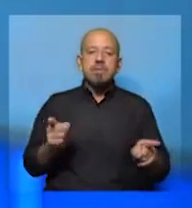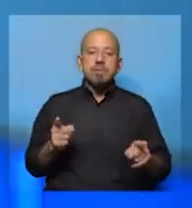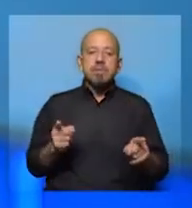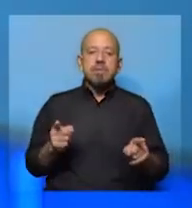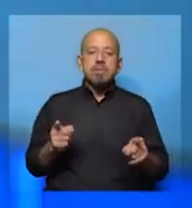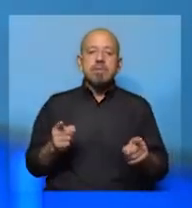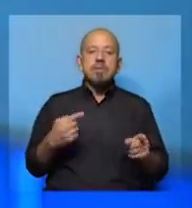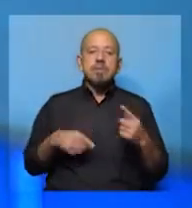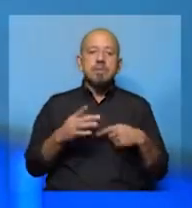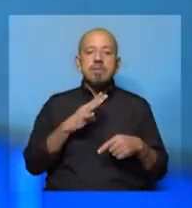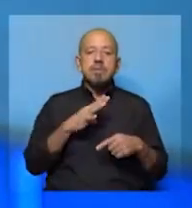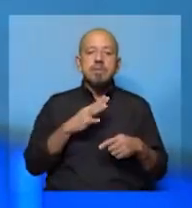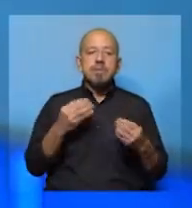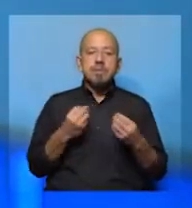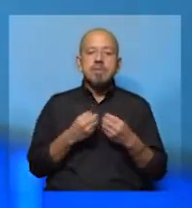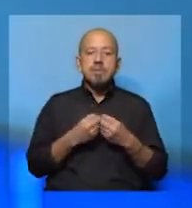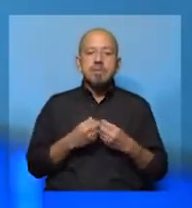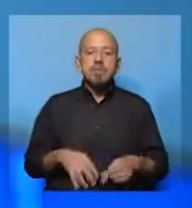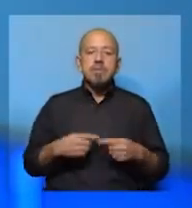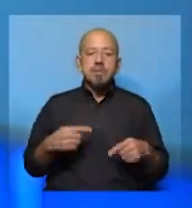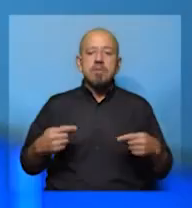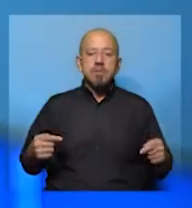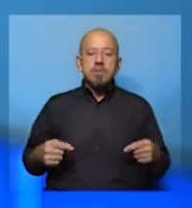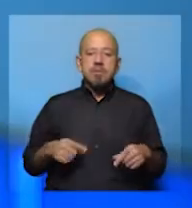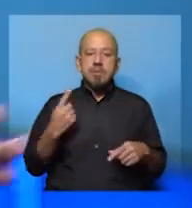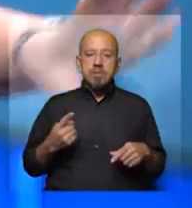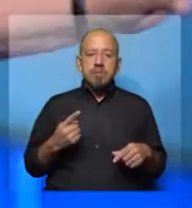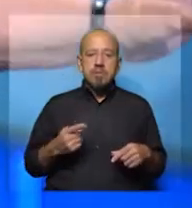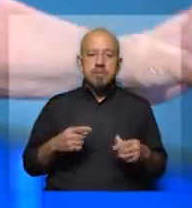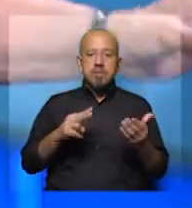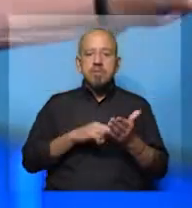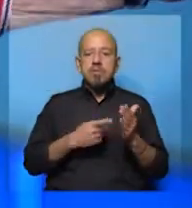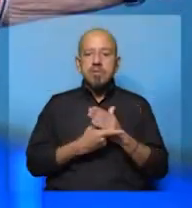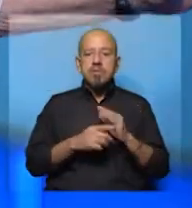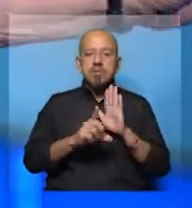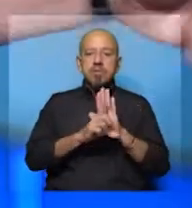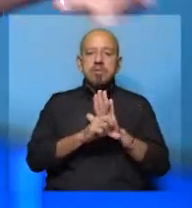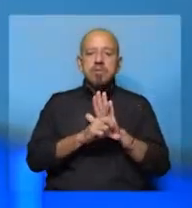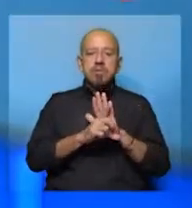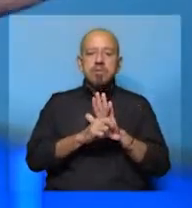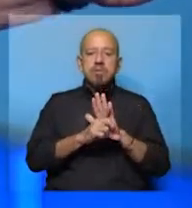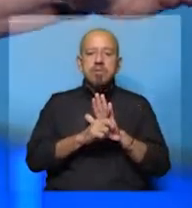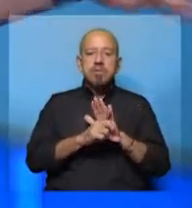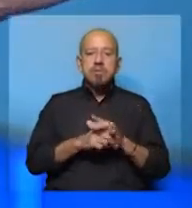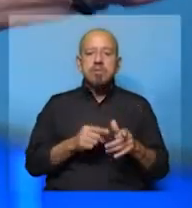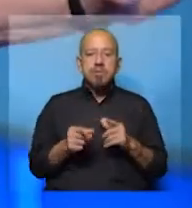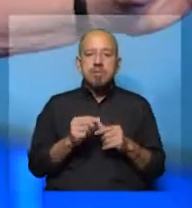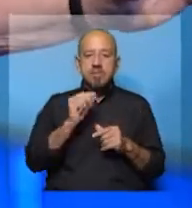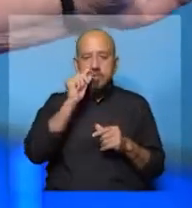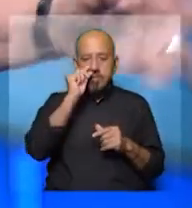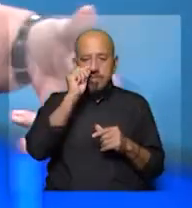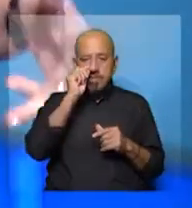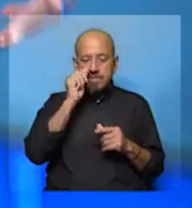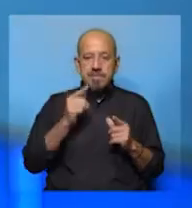mundo pero hay muchas cosas en las cuales primero Tenemos muchos proyectos de ley que quedaron ahí en el a mitad de